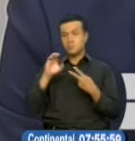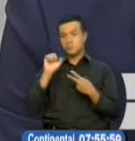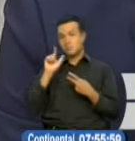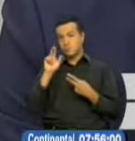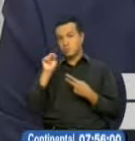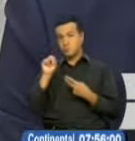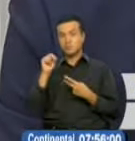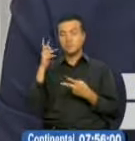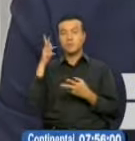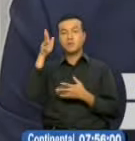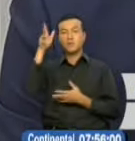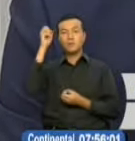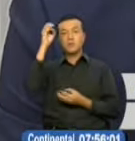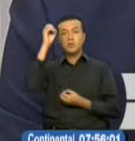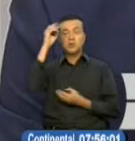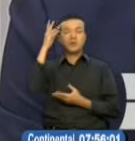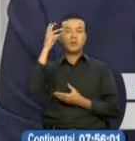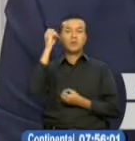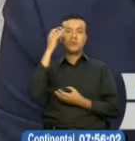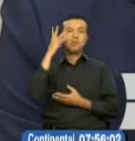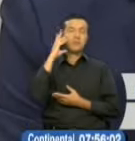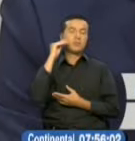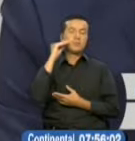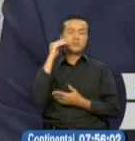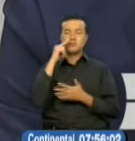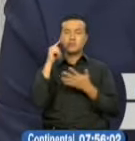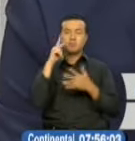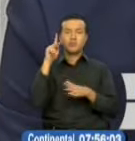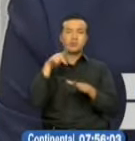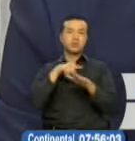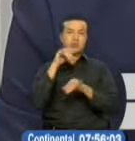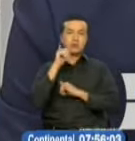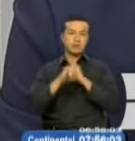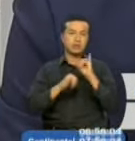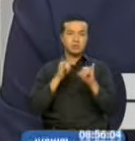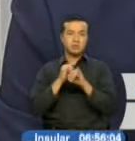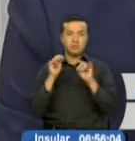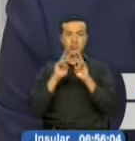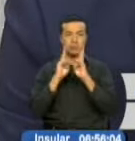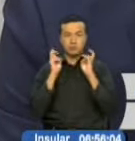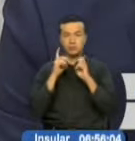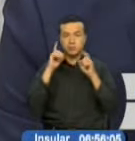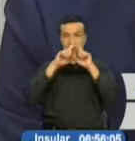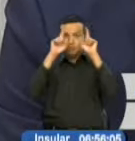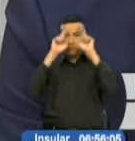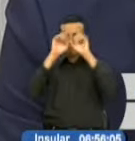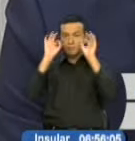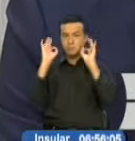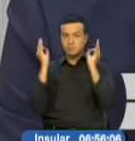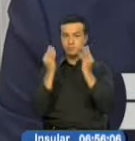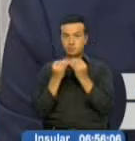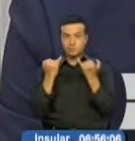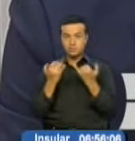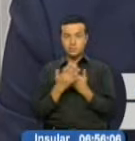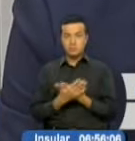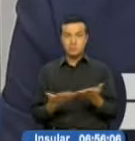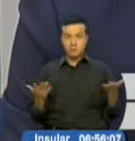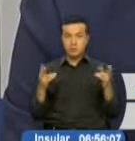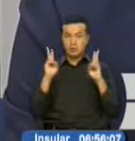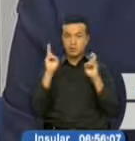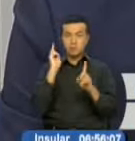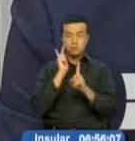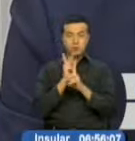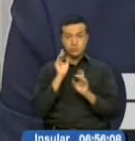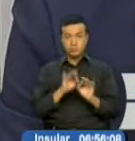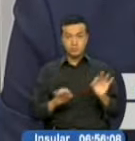día lleno de información, de experiencias de expertos internacionales sobre el tema de empresas familiares. En este año vamos a tener como tema